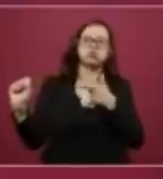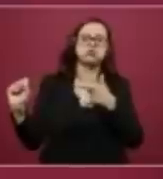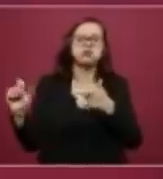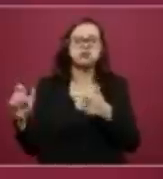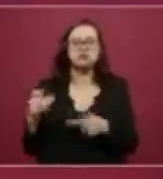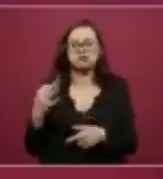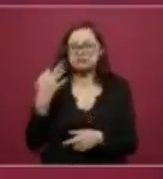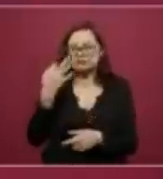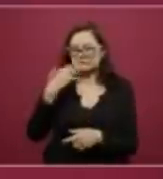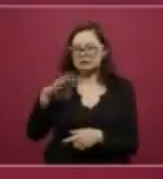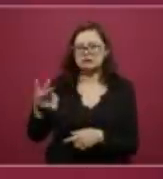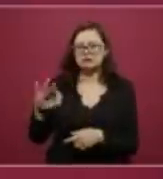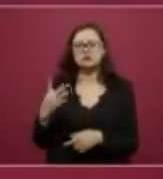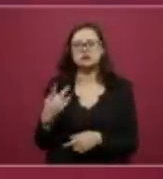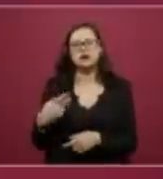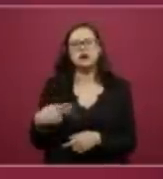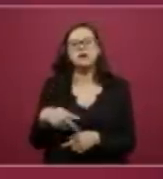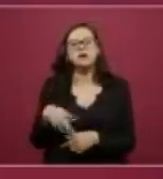Zapata, como dice